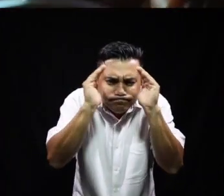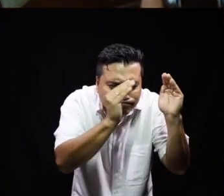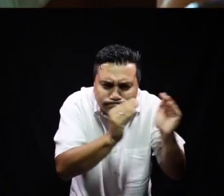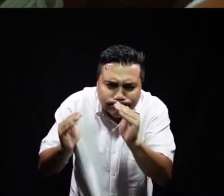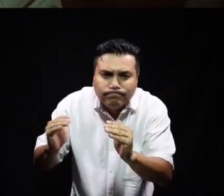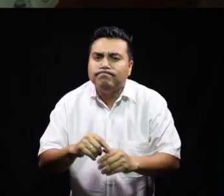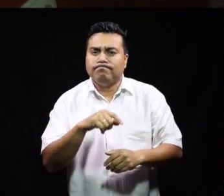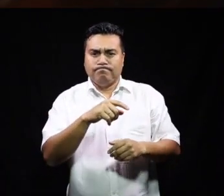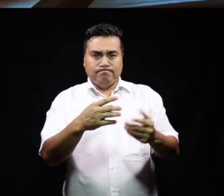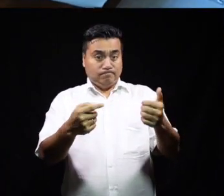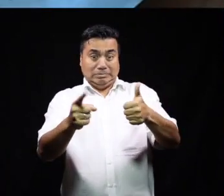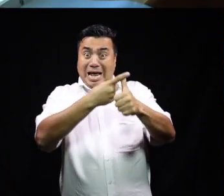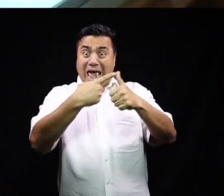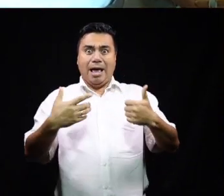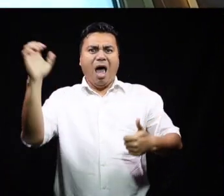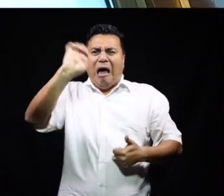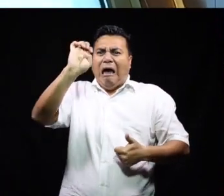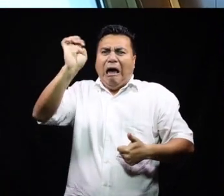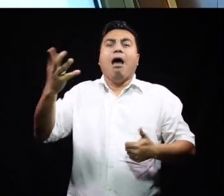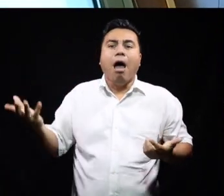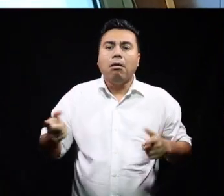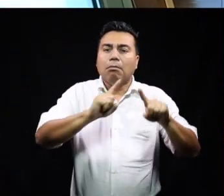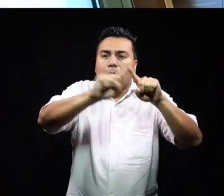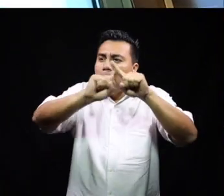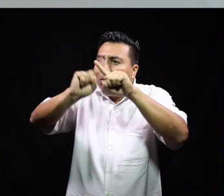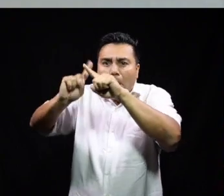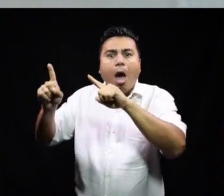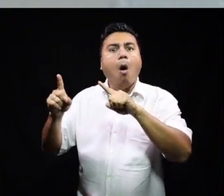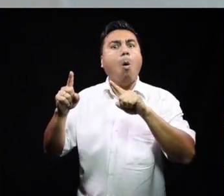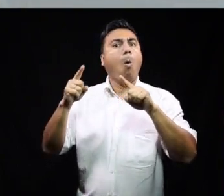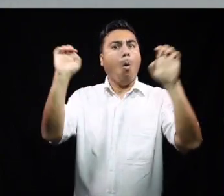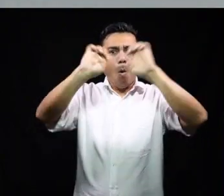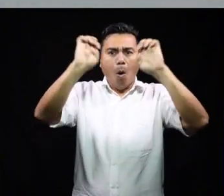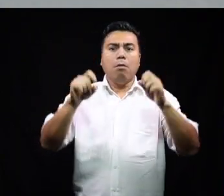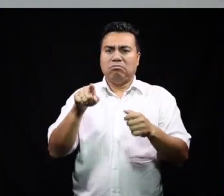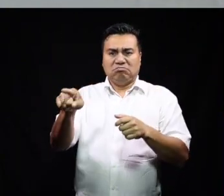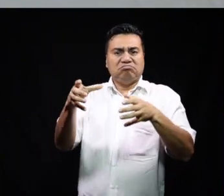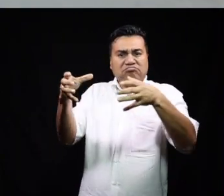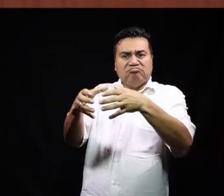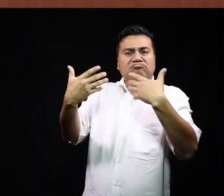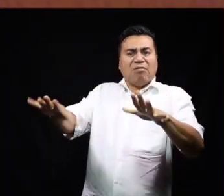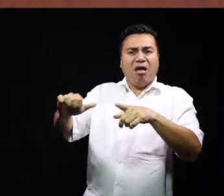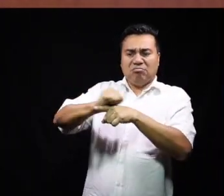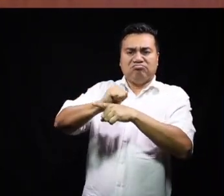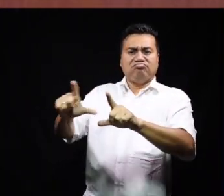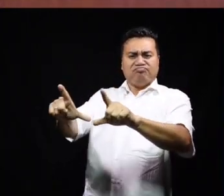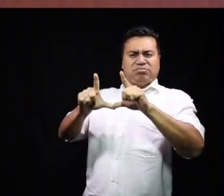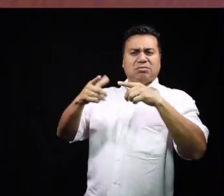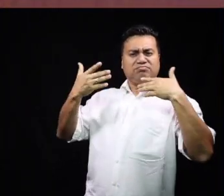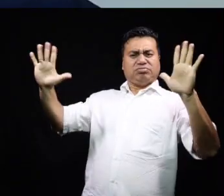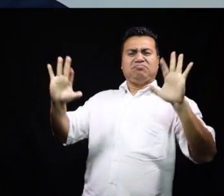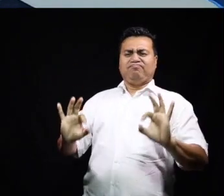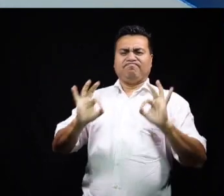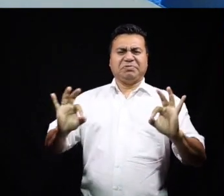En caso de emergencia, contamos con personal debidamente capacitado, así como con dispositivos de emergencia y navegación idóneos